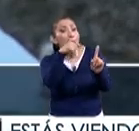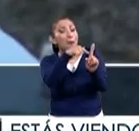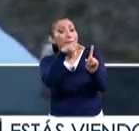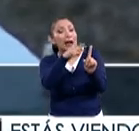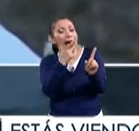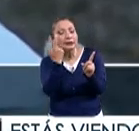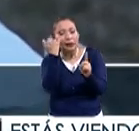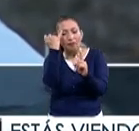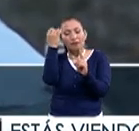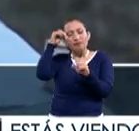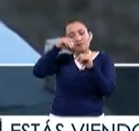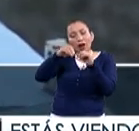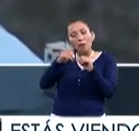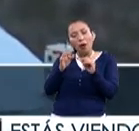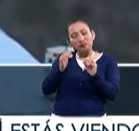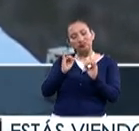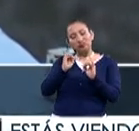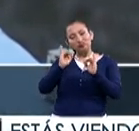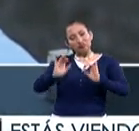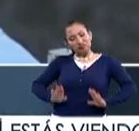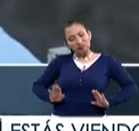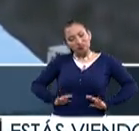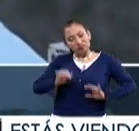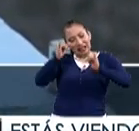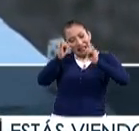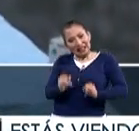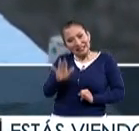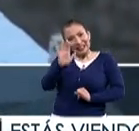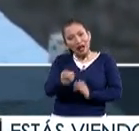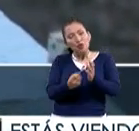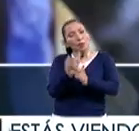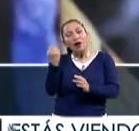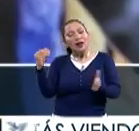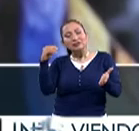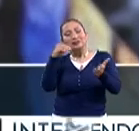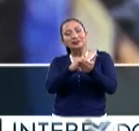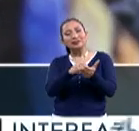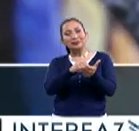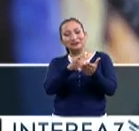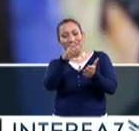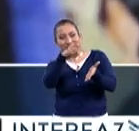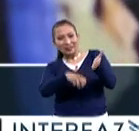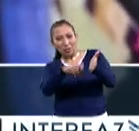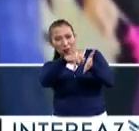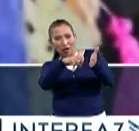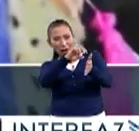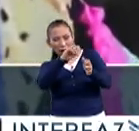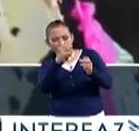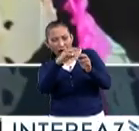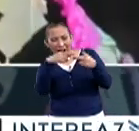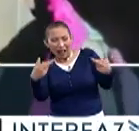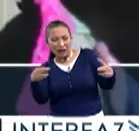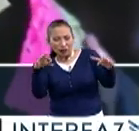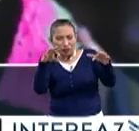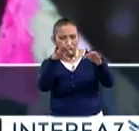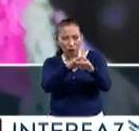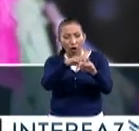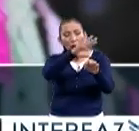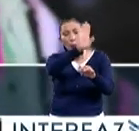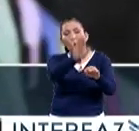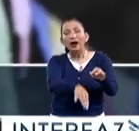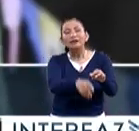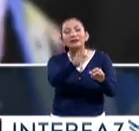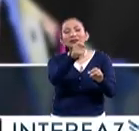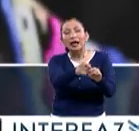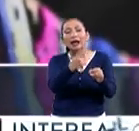un elemento identitario nuevo, que es esta nueva forma de relación con la